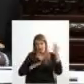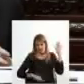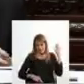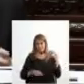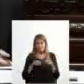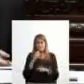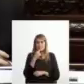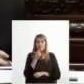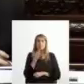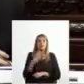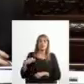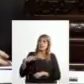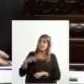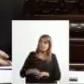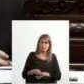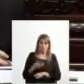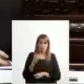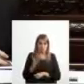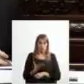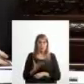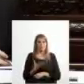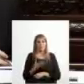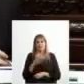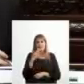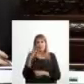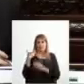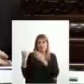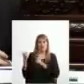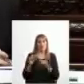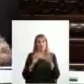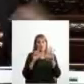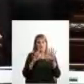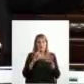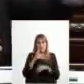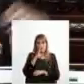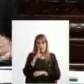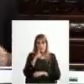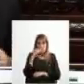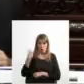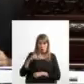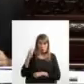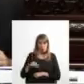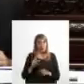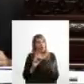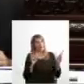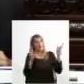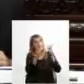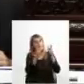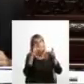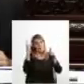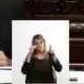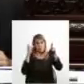qué estamos acá, señora Presidenta? ¿Por qué nos citó un 7 de febrero usted? ¿Por apuro y por qué está esperando la Cámara de Diputados para